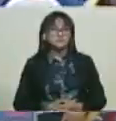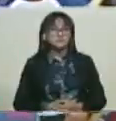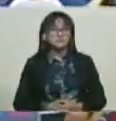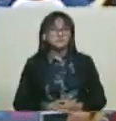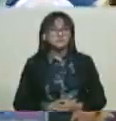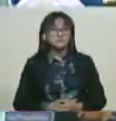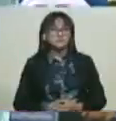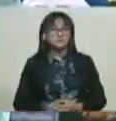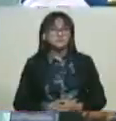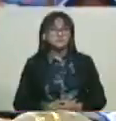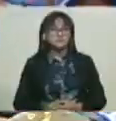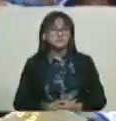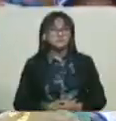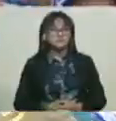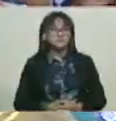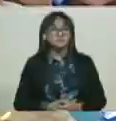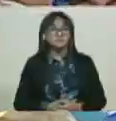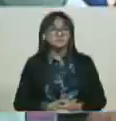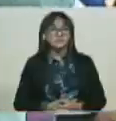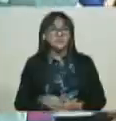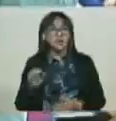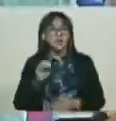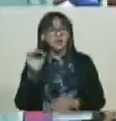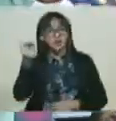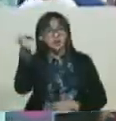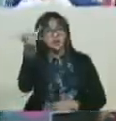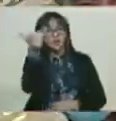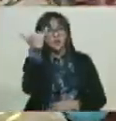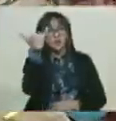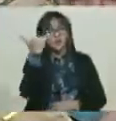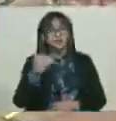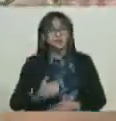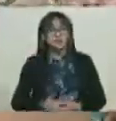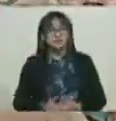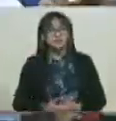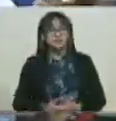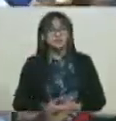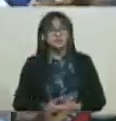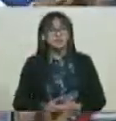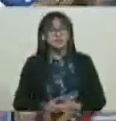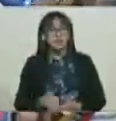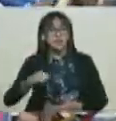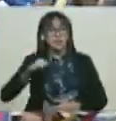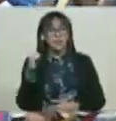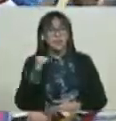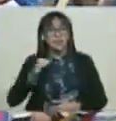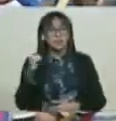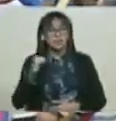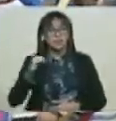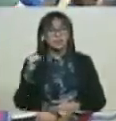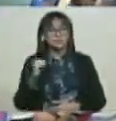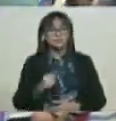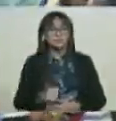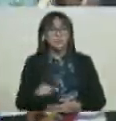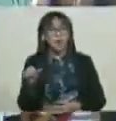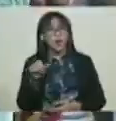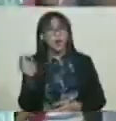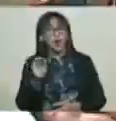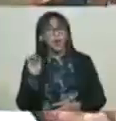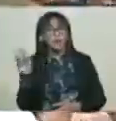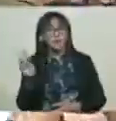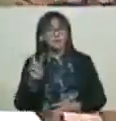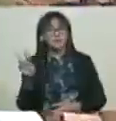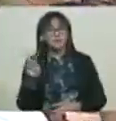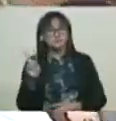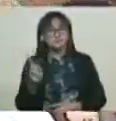en miami el maracuyá en bogotá o en venezuela